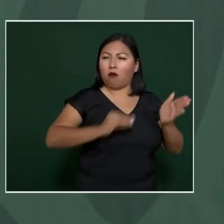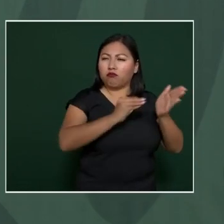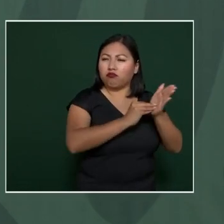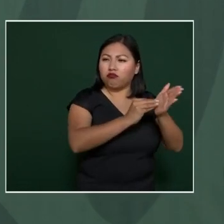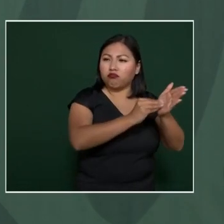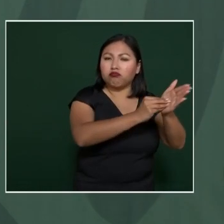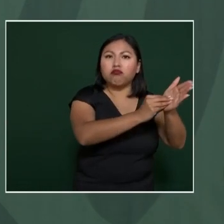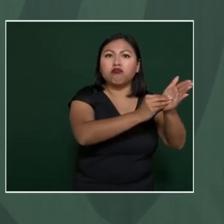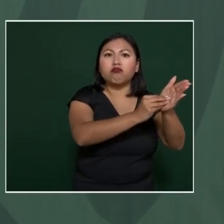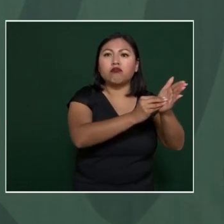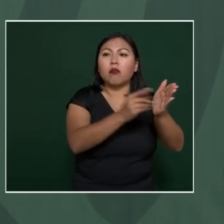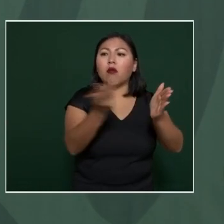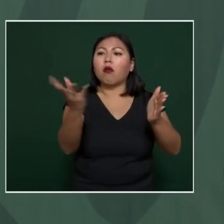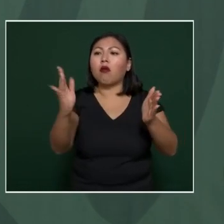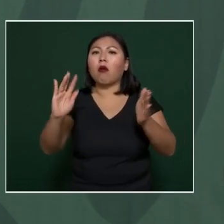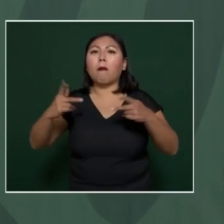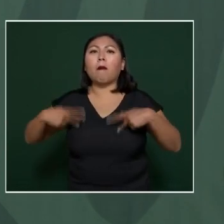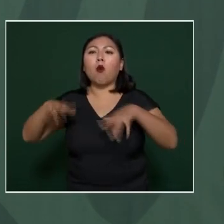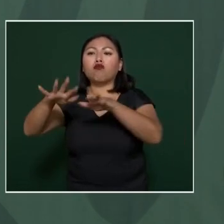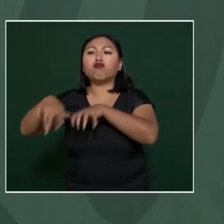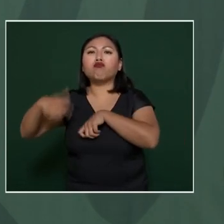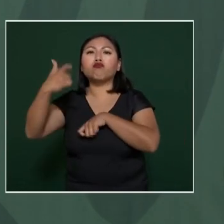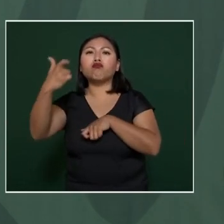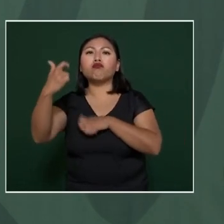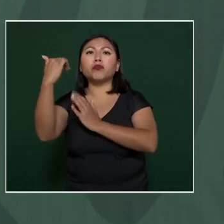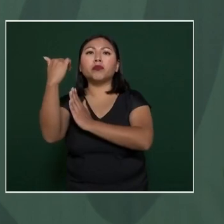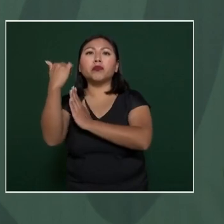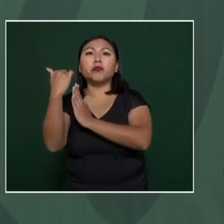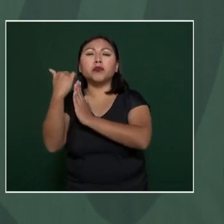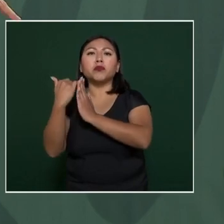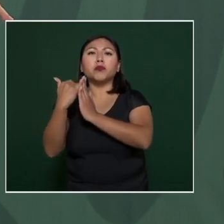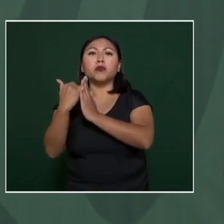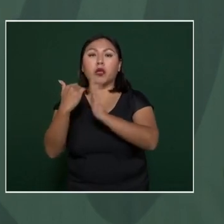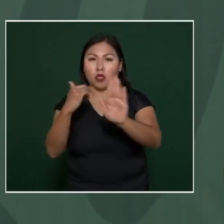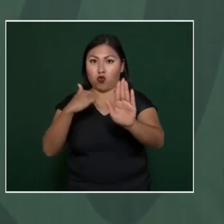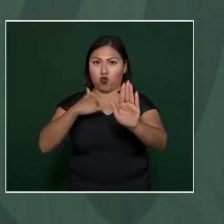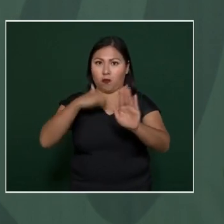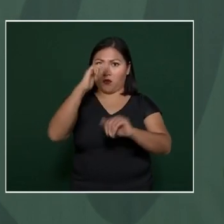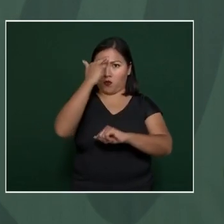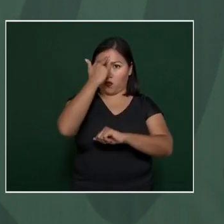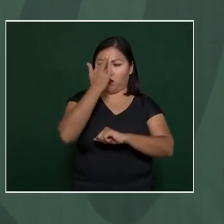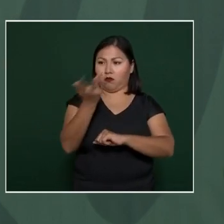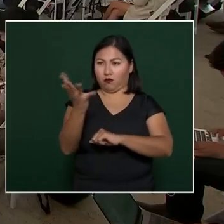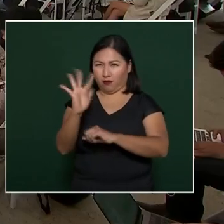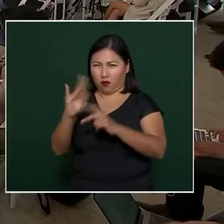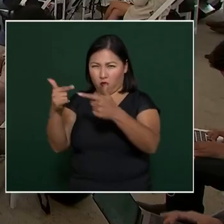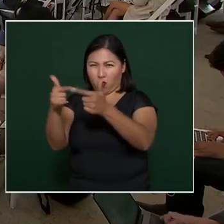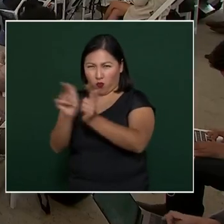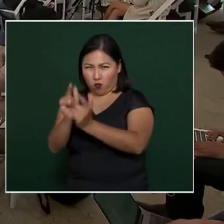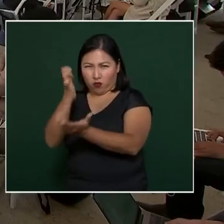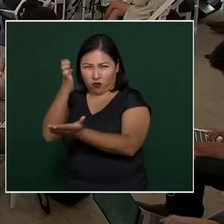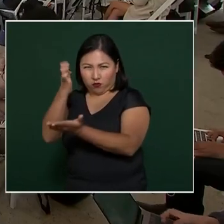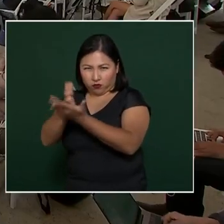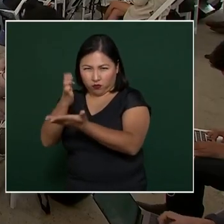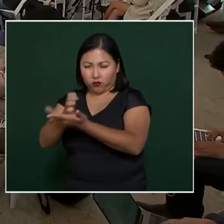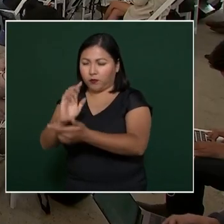neoliberal me acuerdo de un análisis de ellos